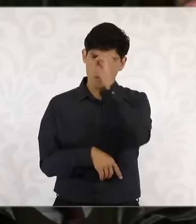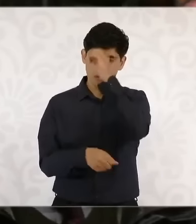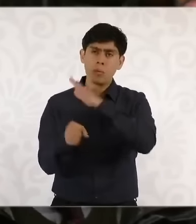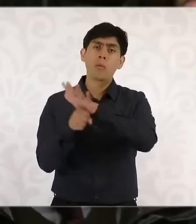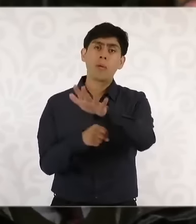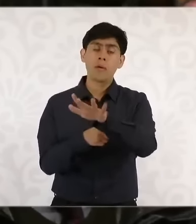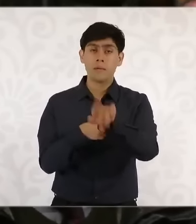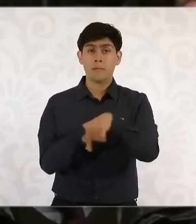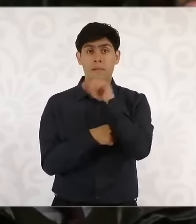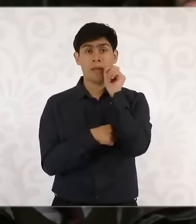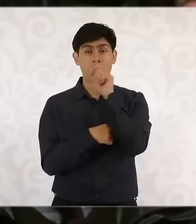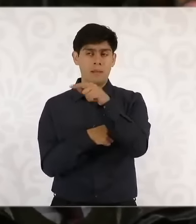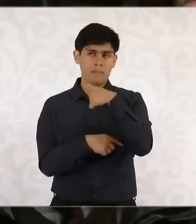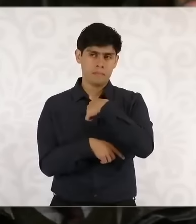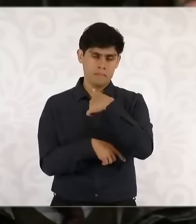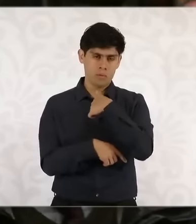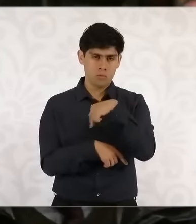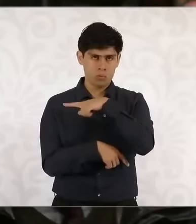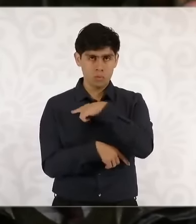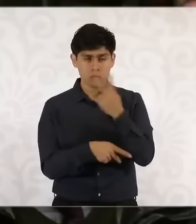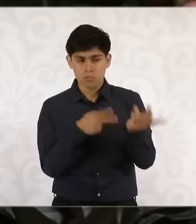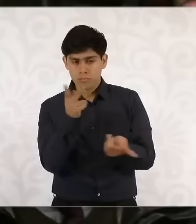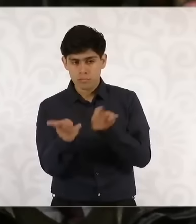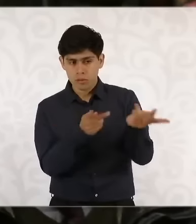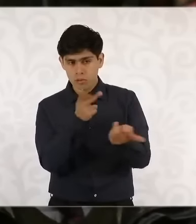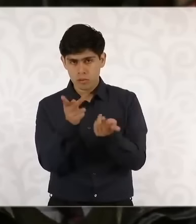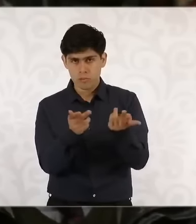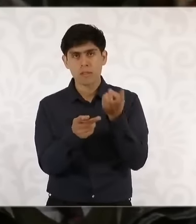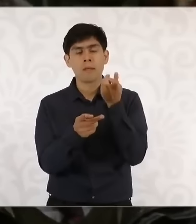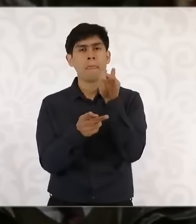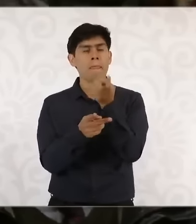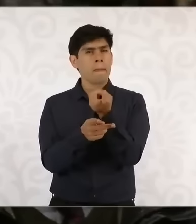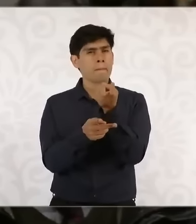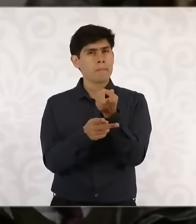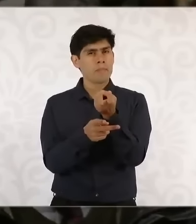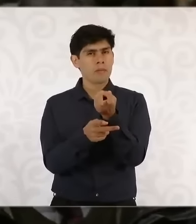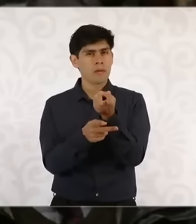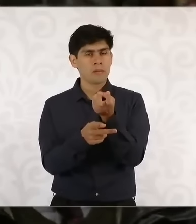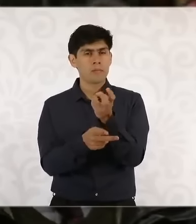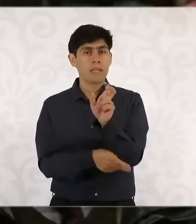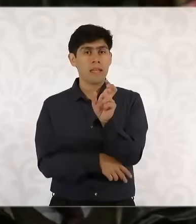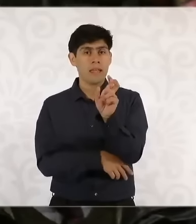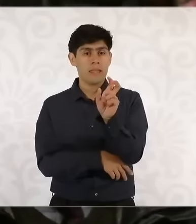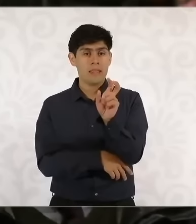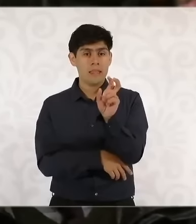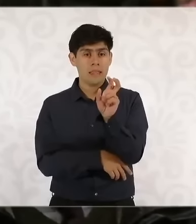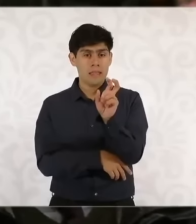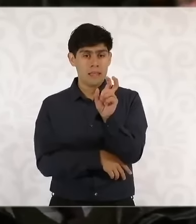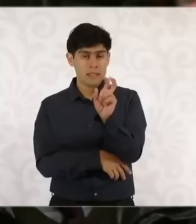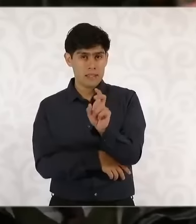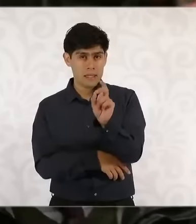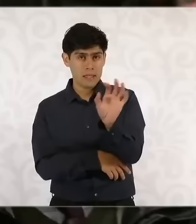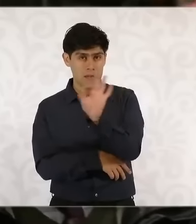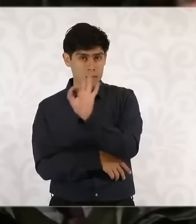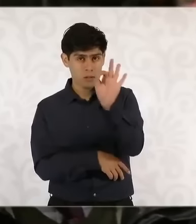a esto preguntamos que cómo podía revocar un 30% a un